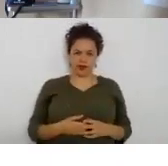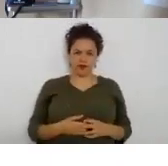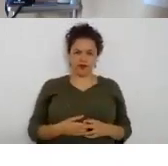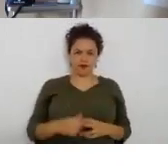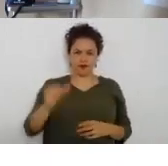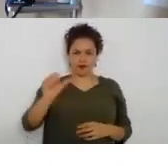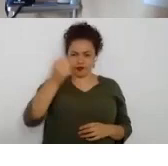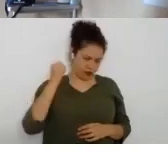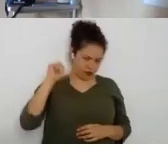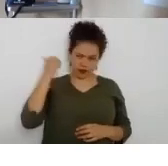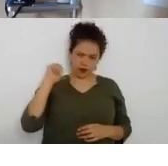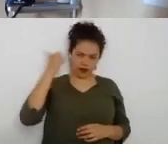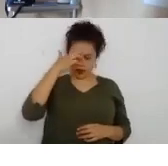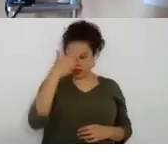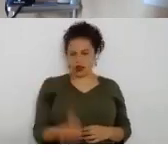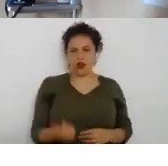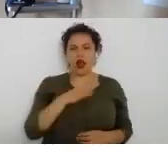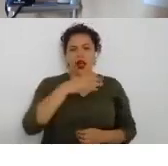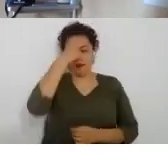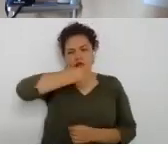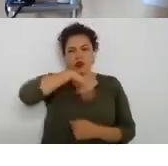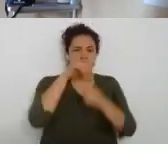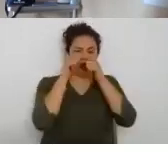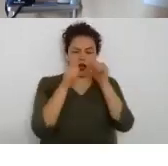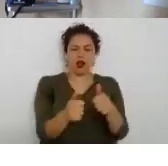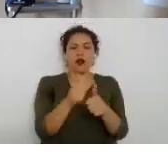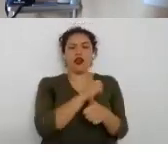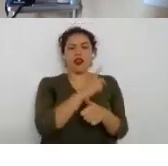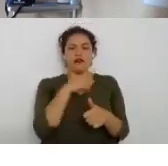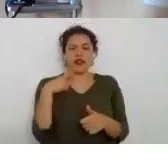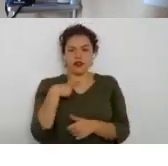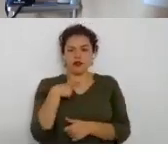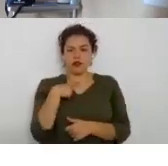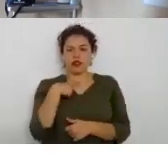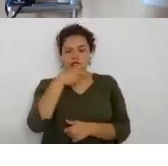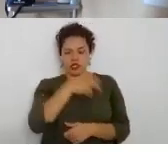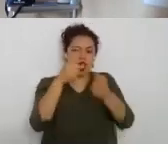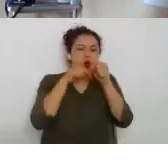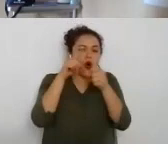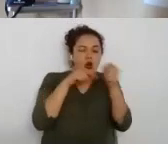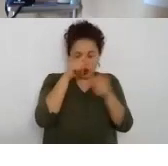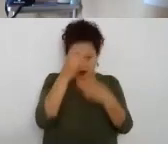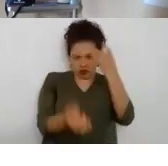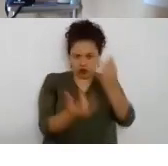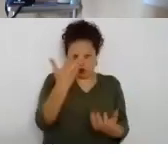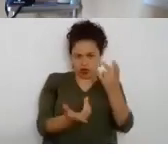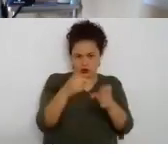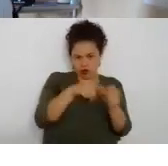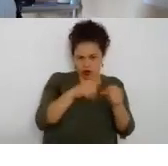Otra razón que tenemos que observar, otro punto a observar, es el color de la quemadura.